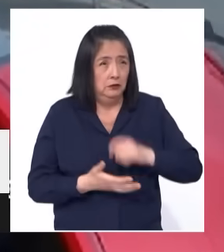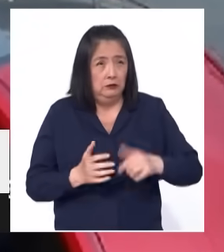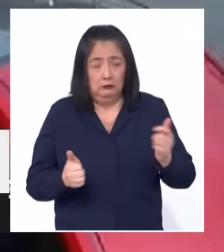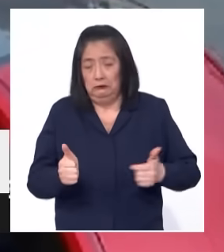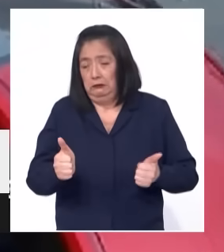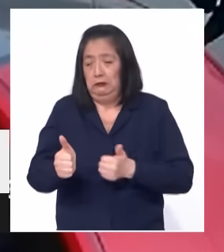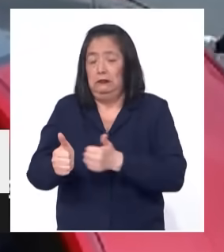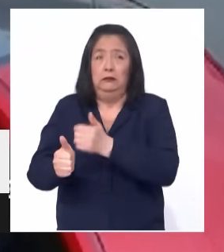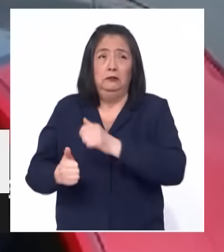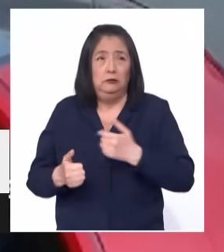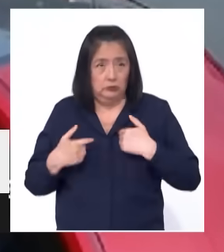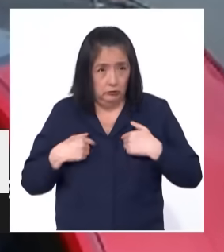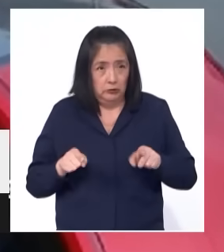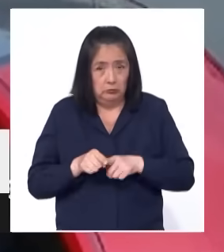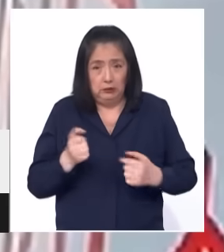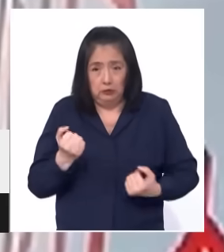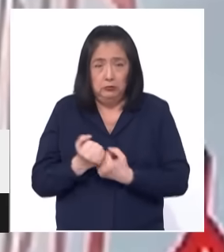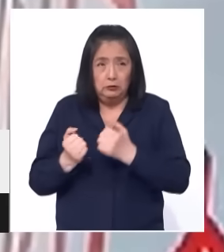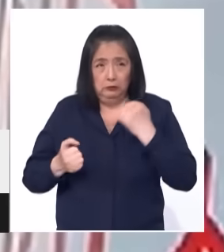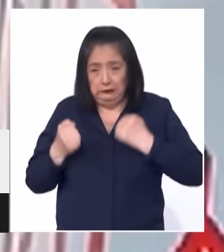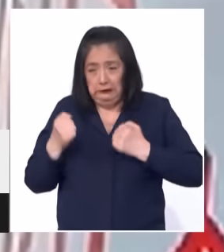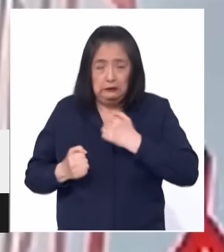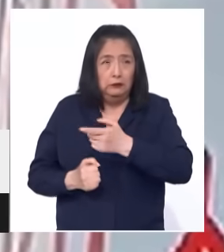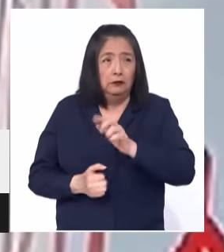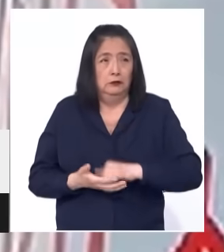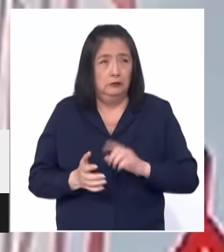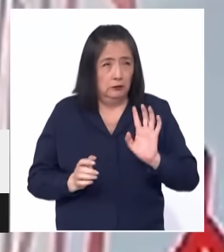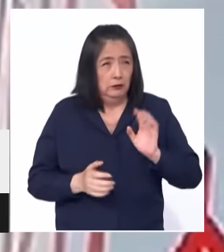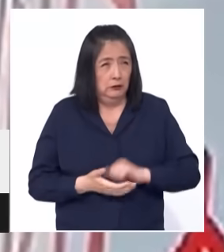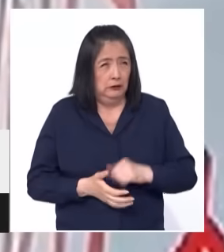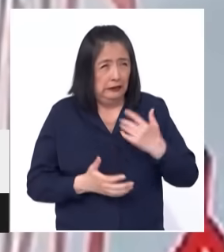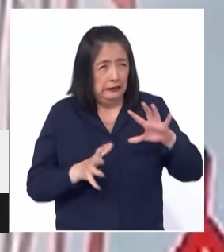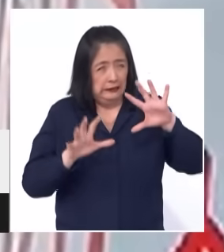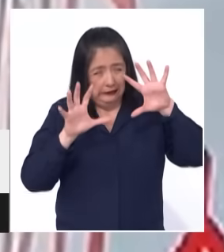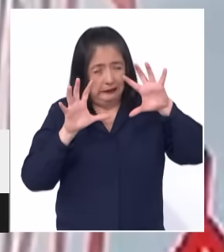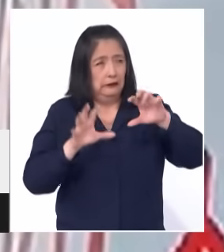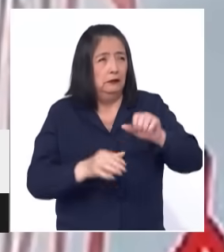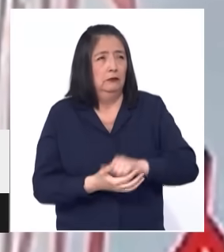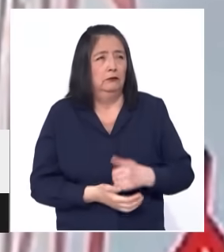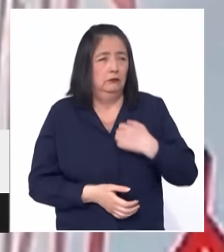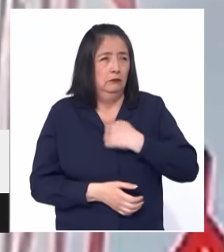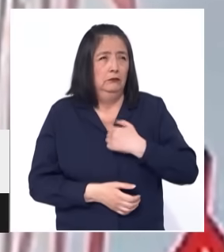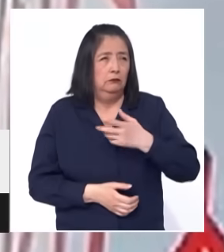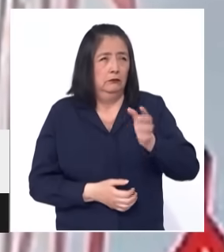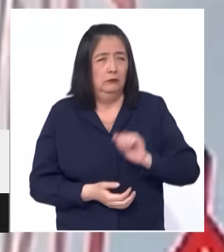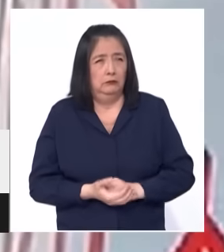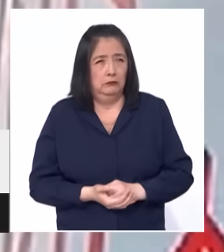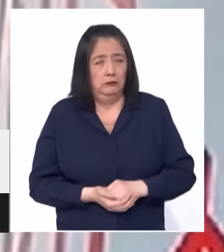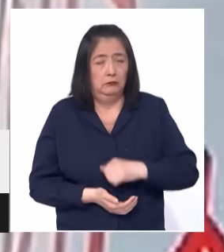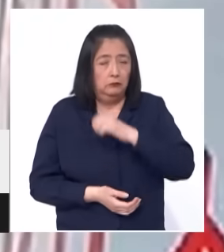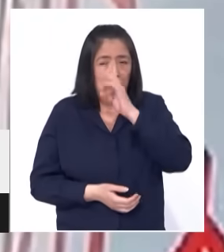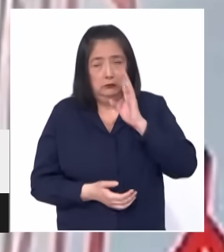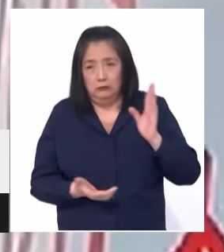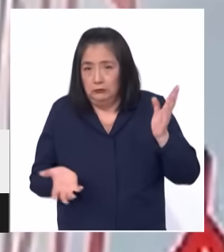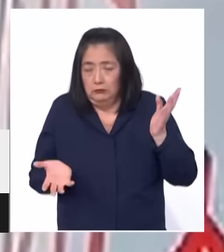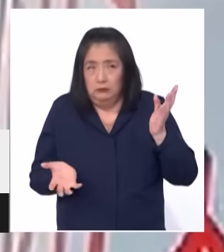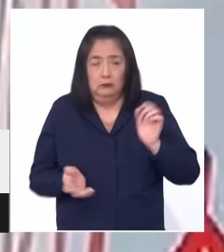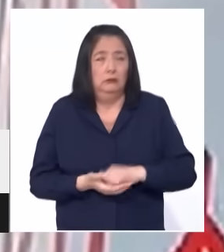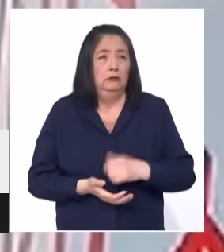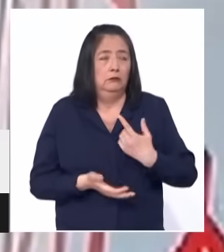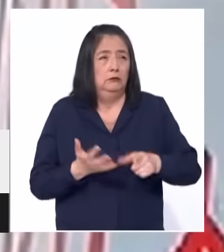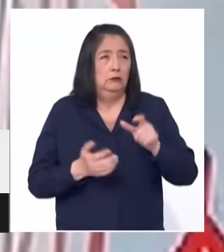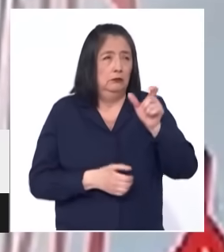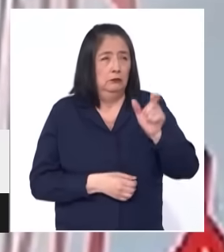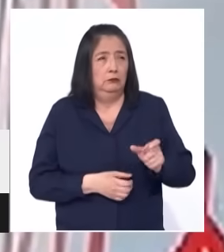ha correteado, yo también la he apoyado a correr, ¿no? Porque ya casi lo teníamos y lamentablemente lo que como nunca, lo que ha pasado es de que